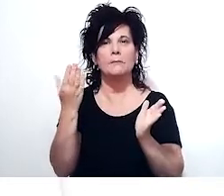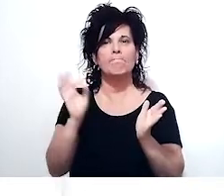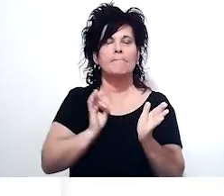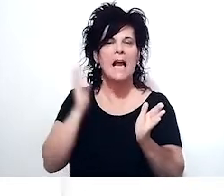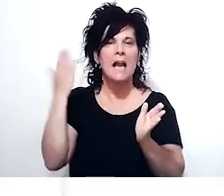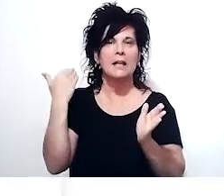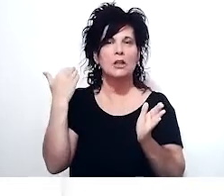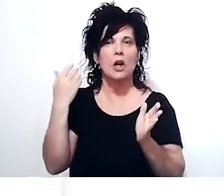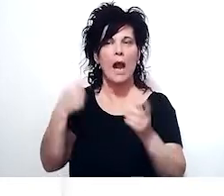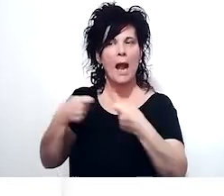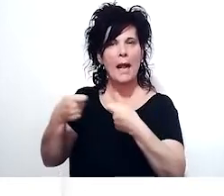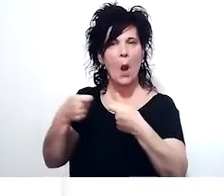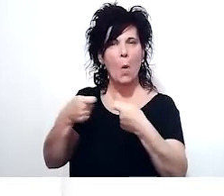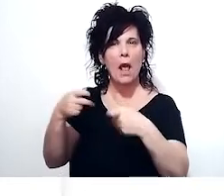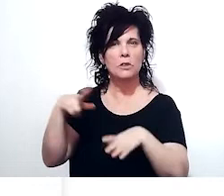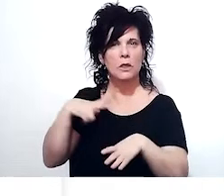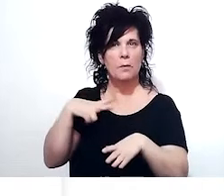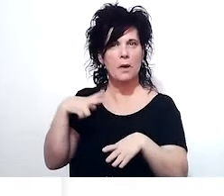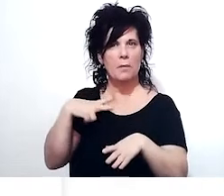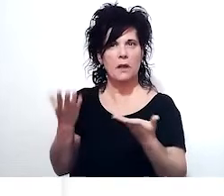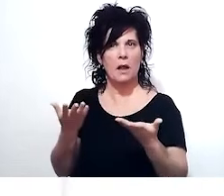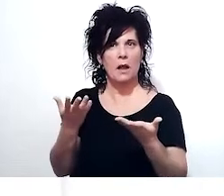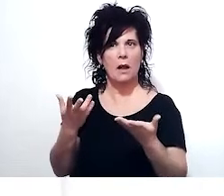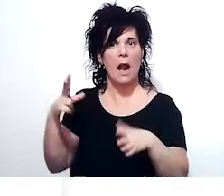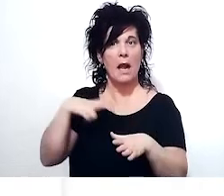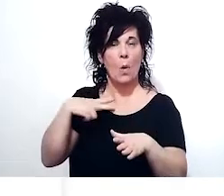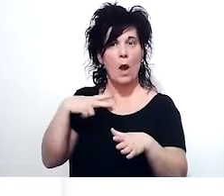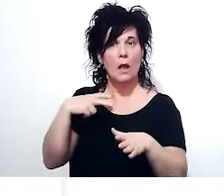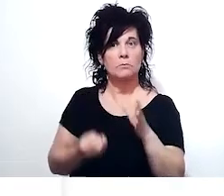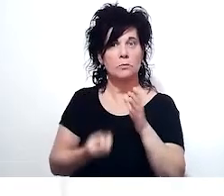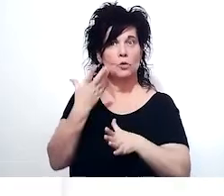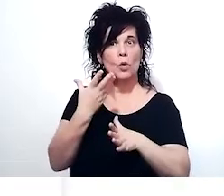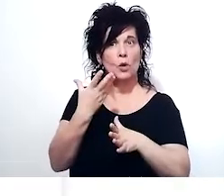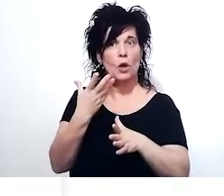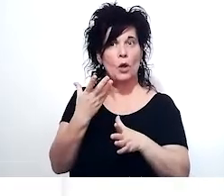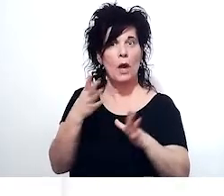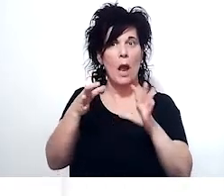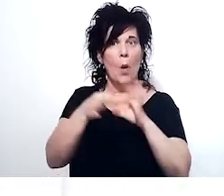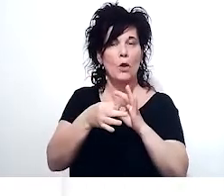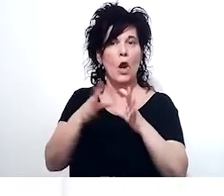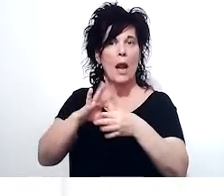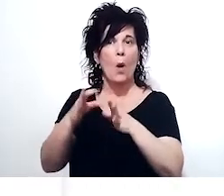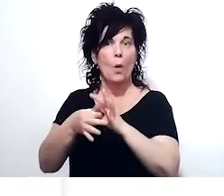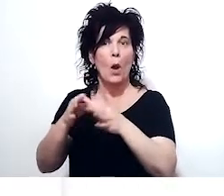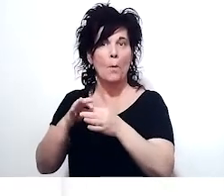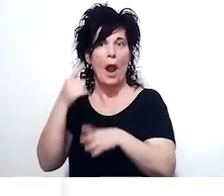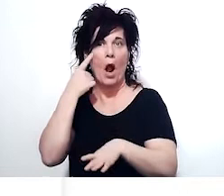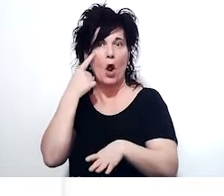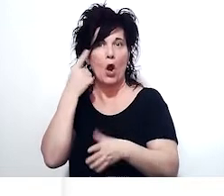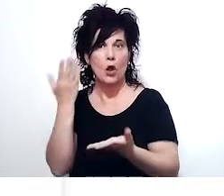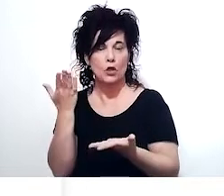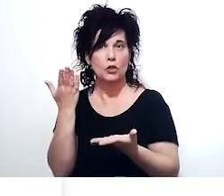regulación de privacidad, es la regulación que sacó la Unión Europea hace unos 3 años atrás, que es conocida